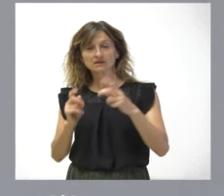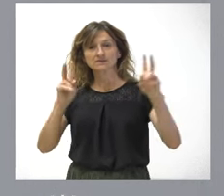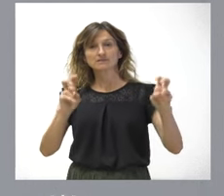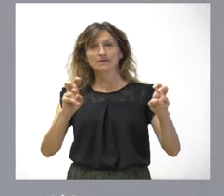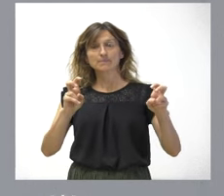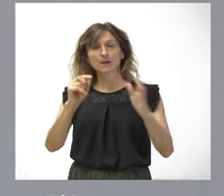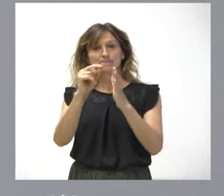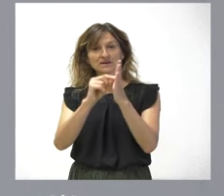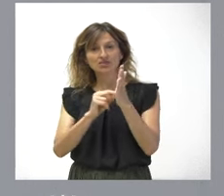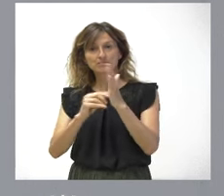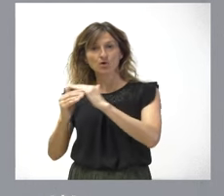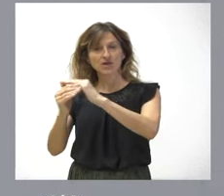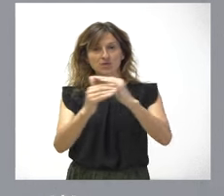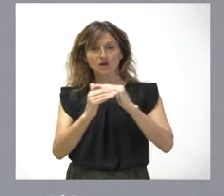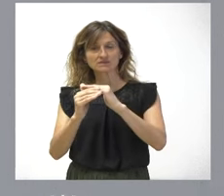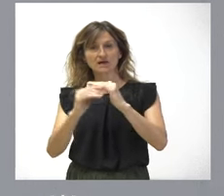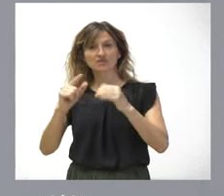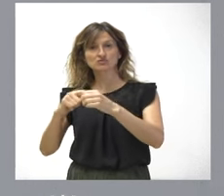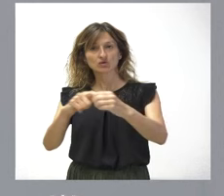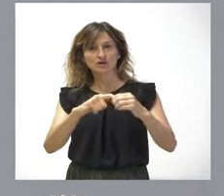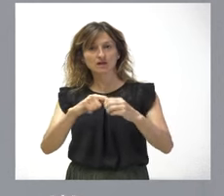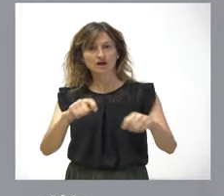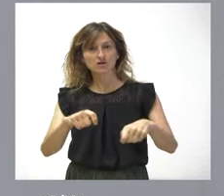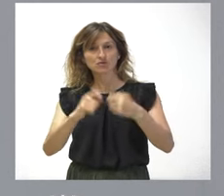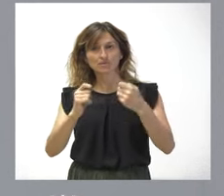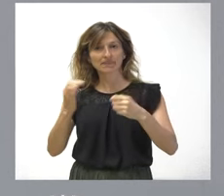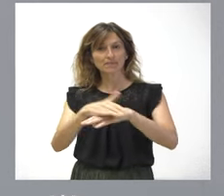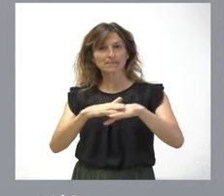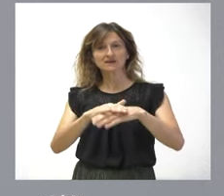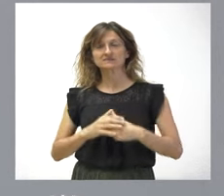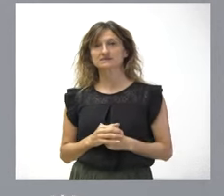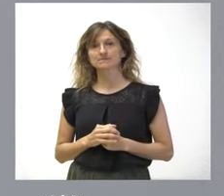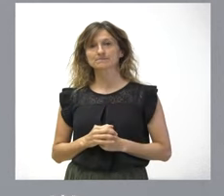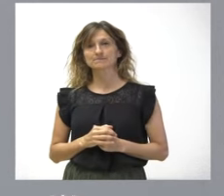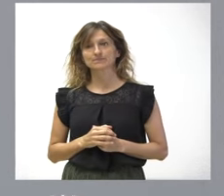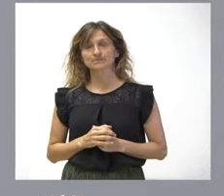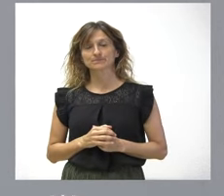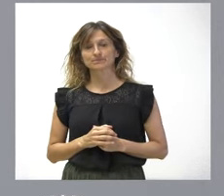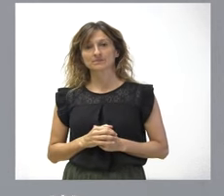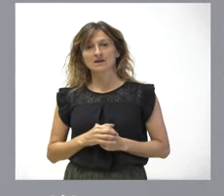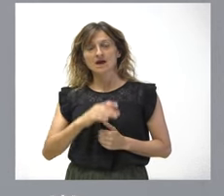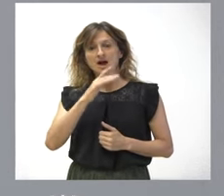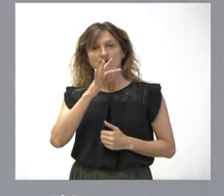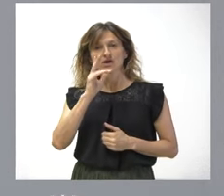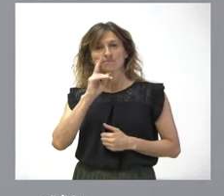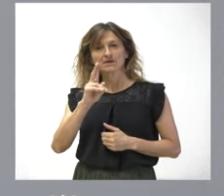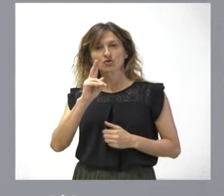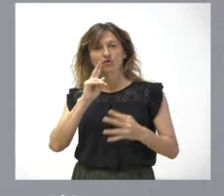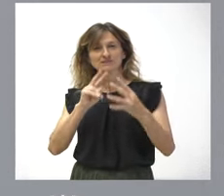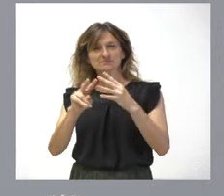principio de igualdad y de solidaridad que tendría que ser básico a ello segú en este momento una falta absoluta de